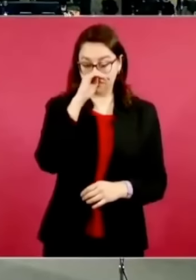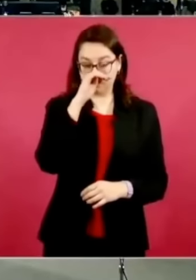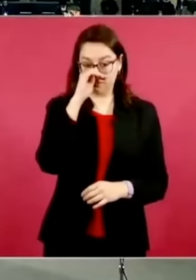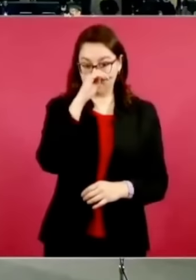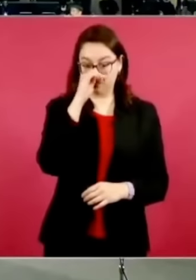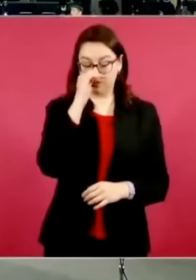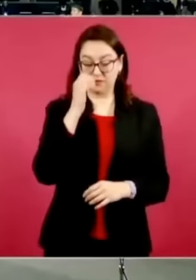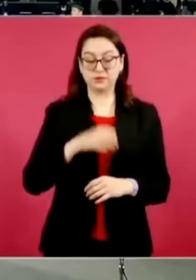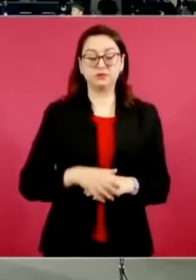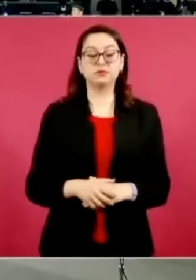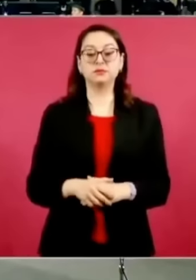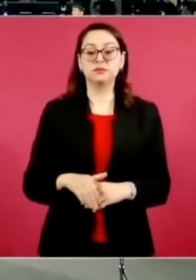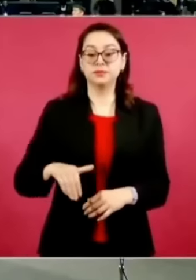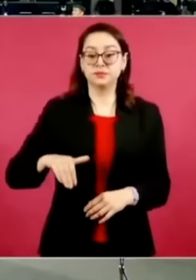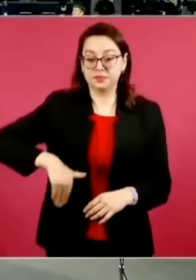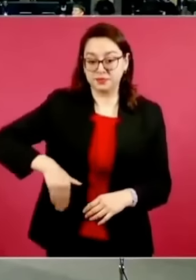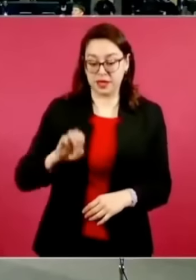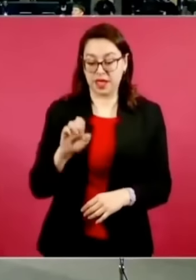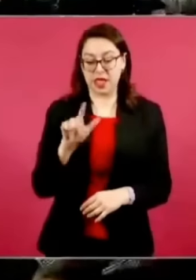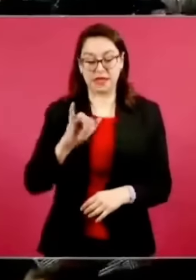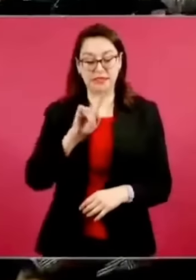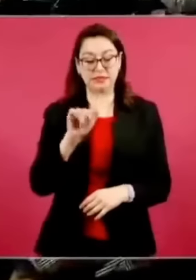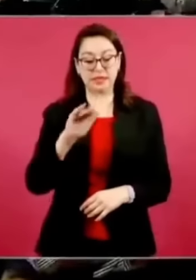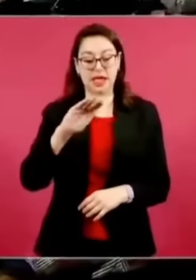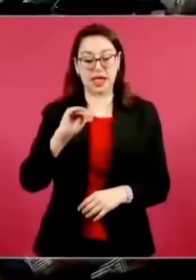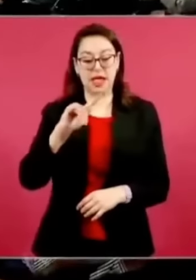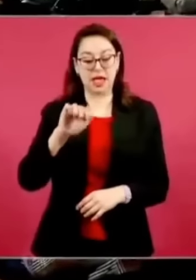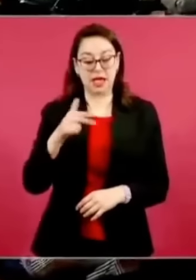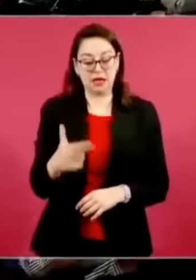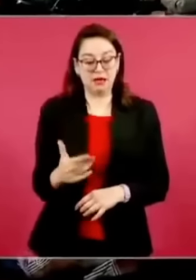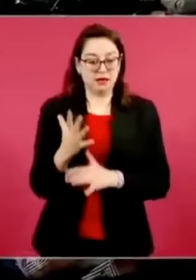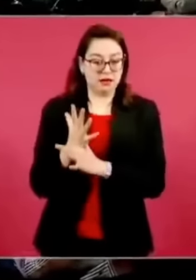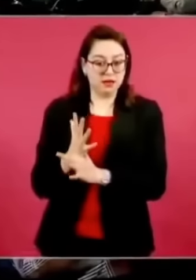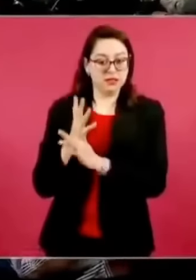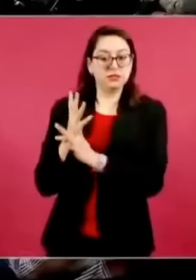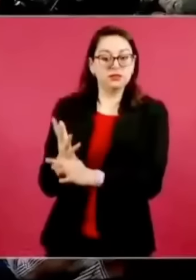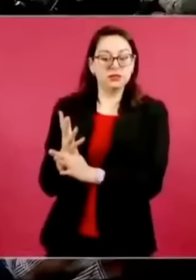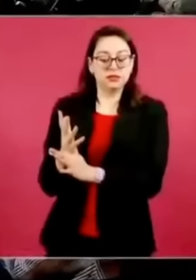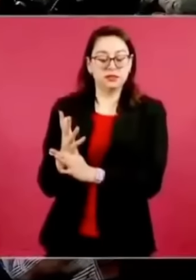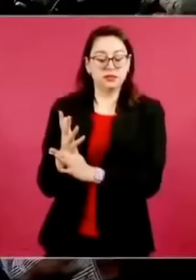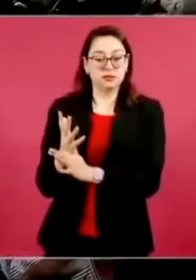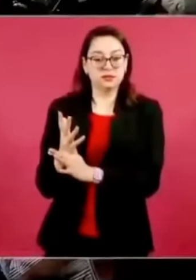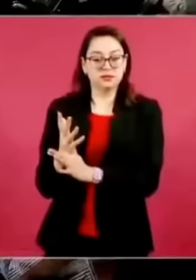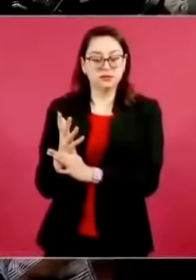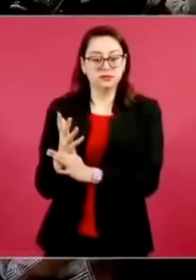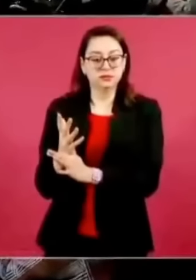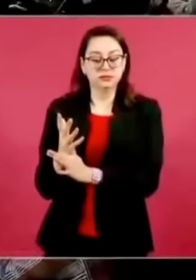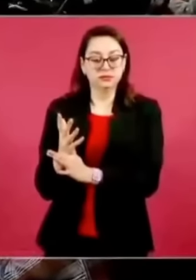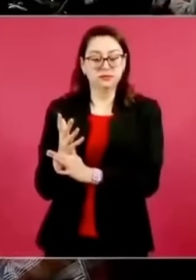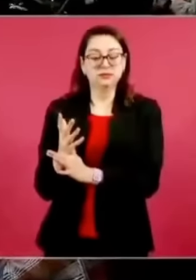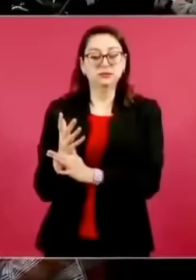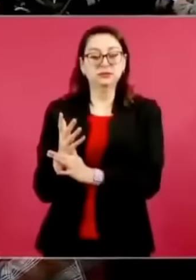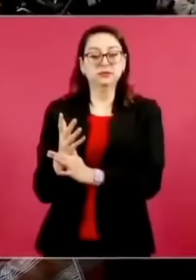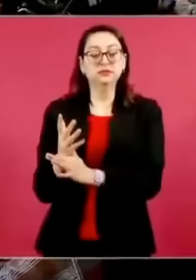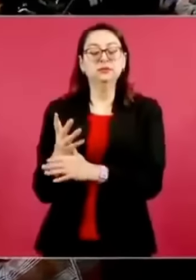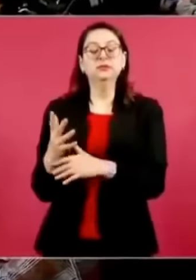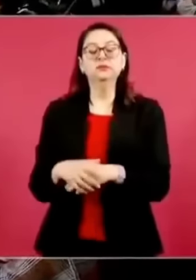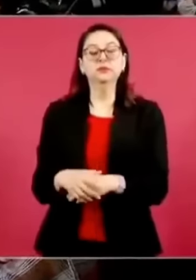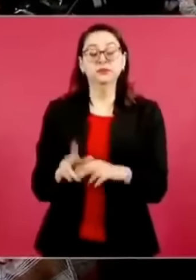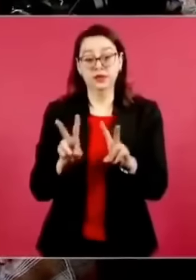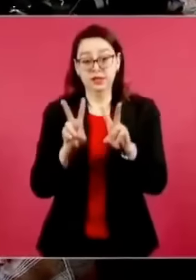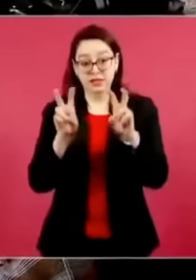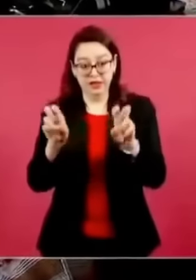Elizabeth menciona lo de que vamos a abolir la propiedad privada,